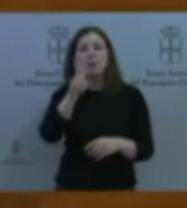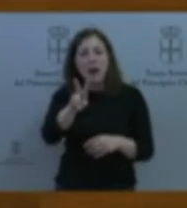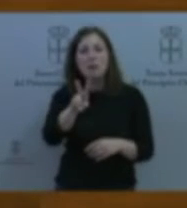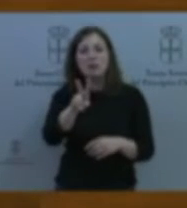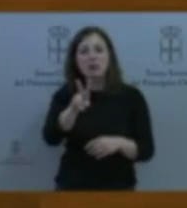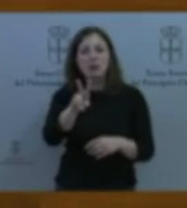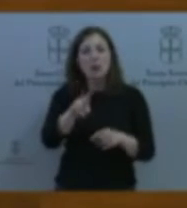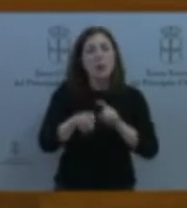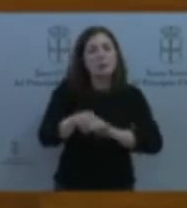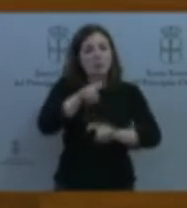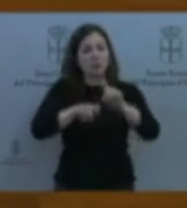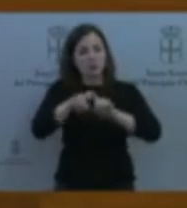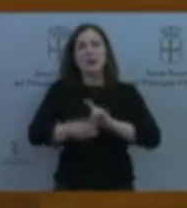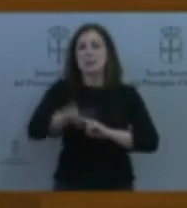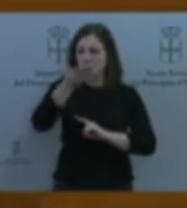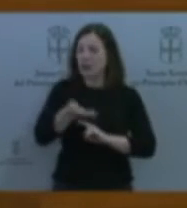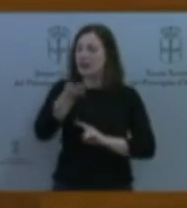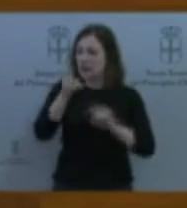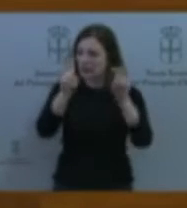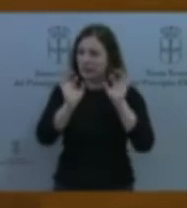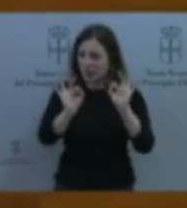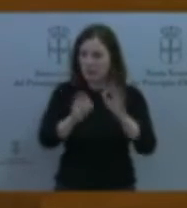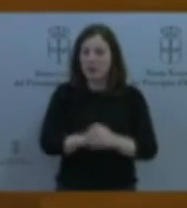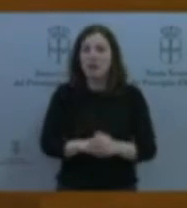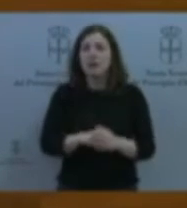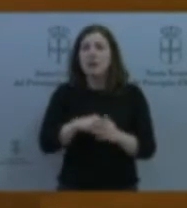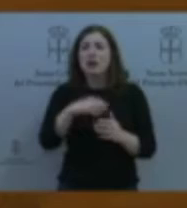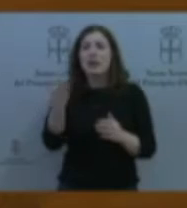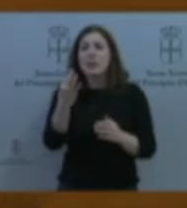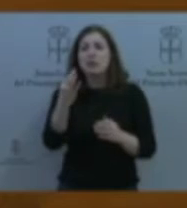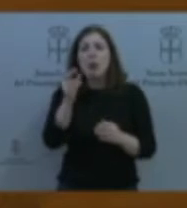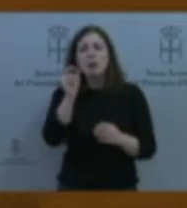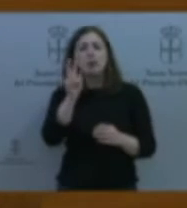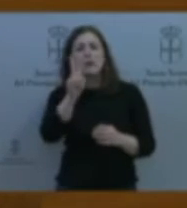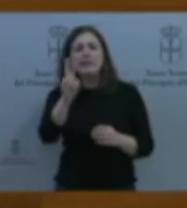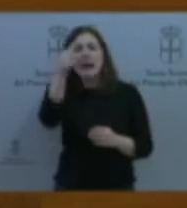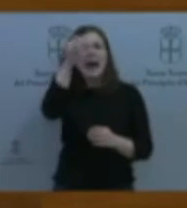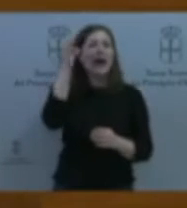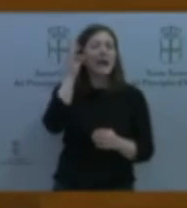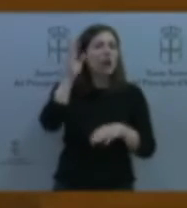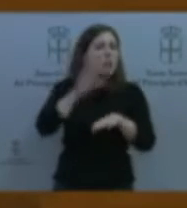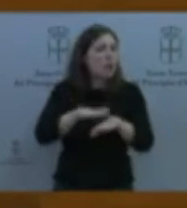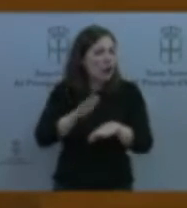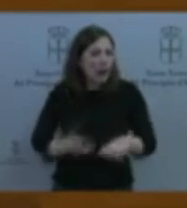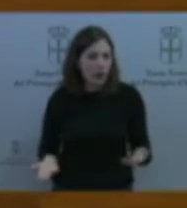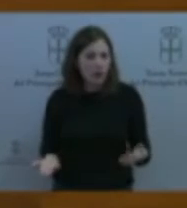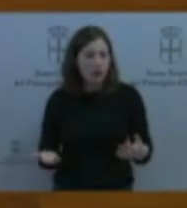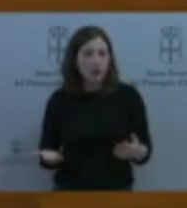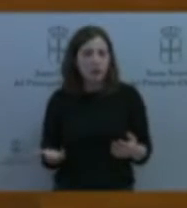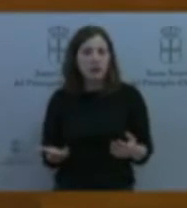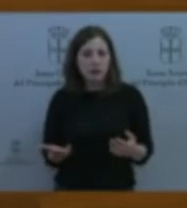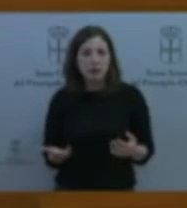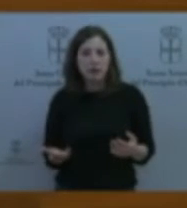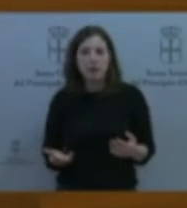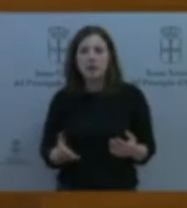¿Por qué tenemos que tener visión de género? Tenemos que tener visión de género de las cosas para no negar que el machismo sigue existiendo.